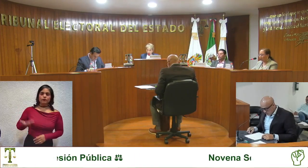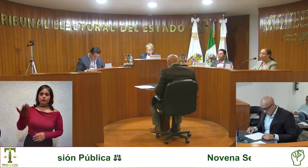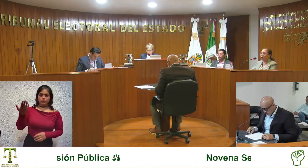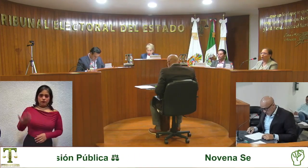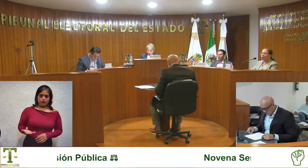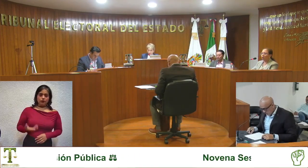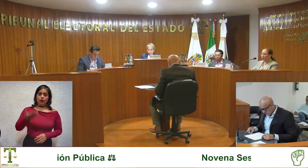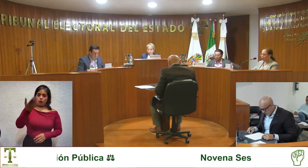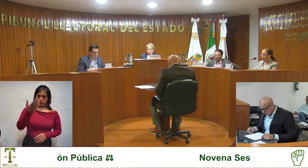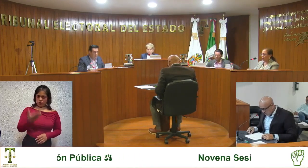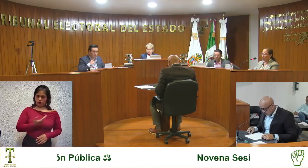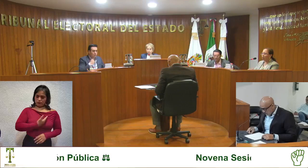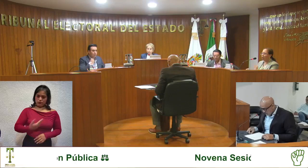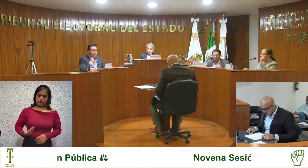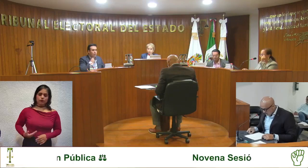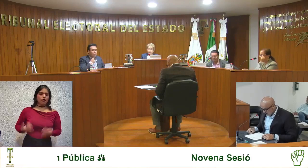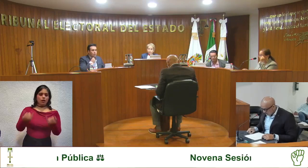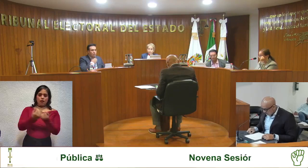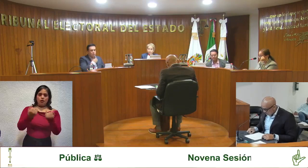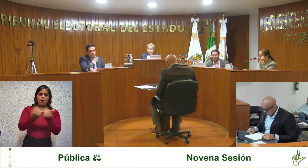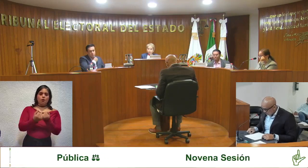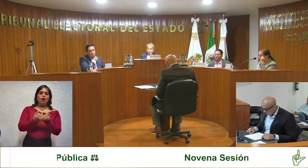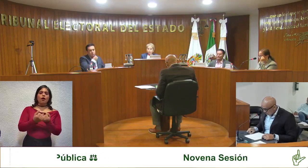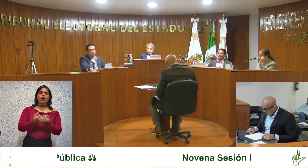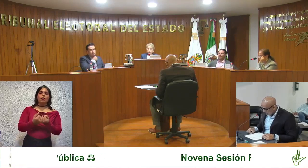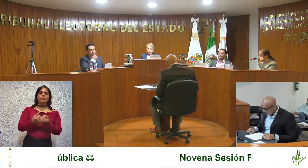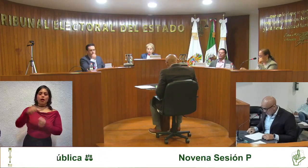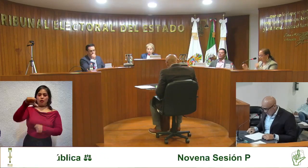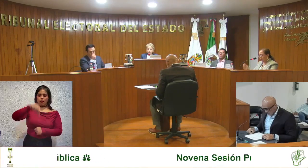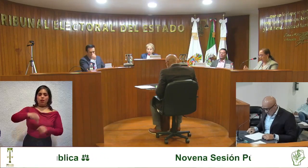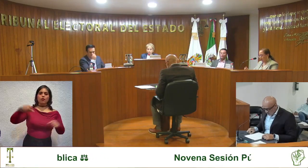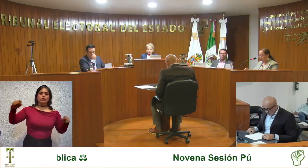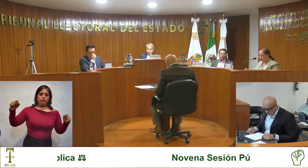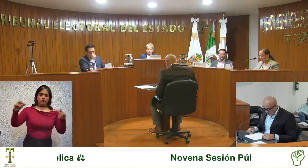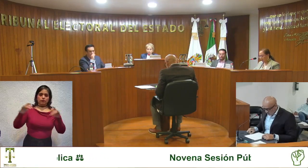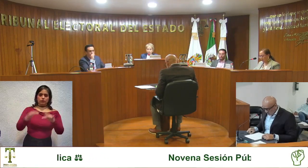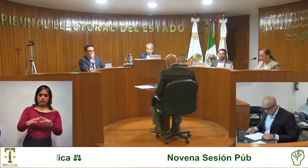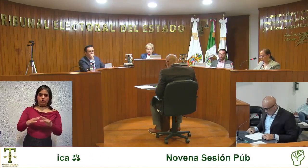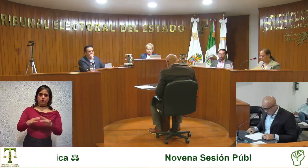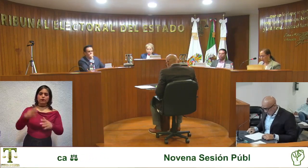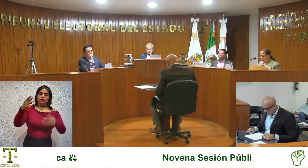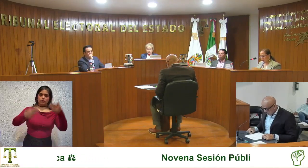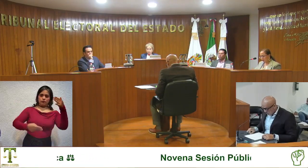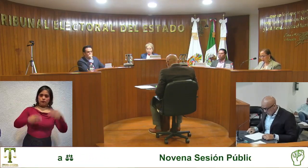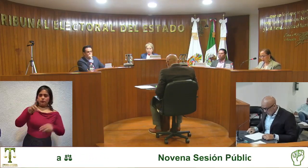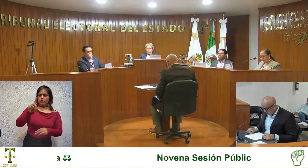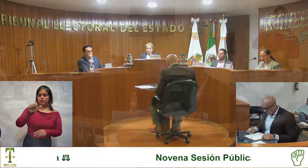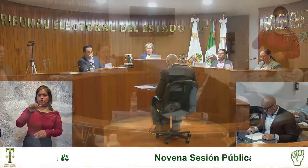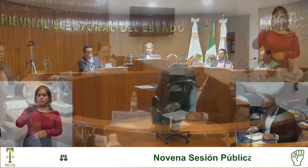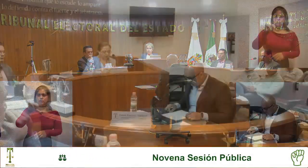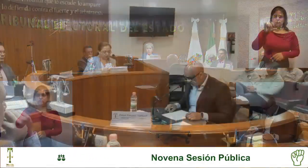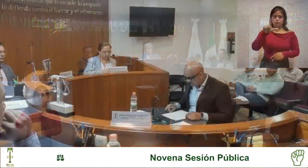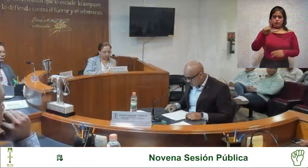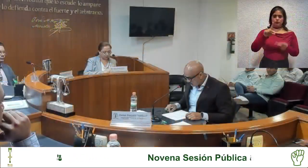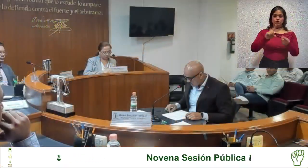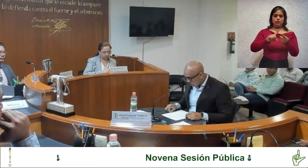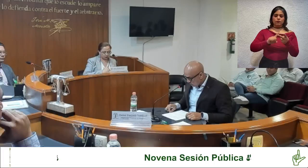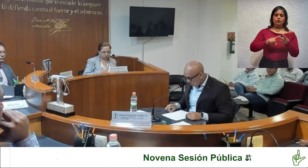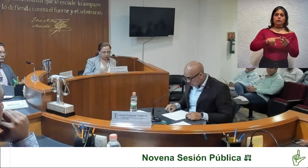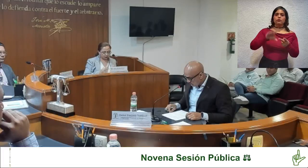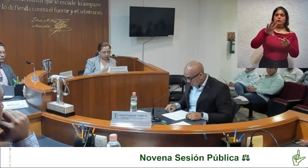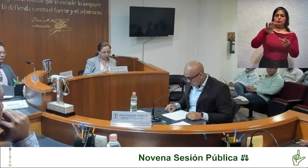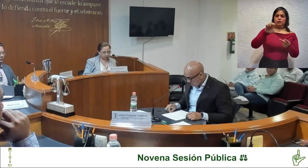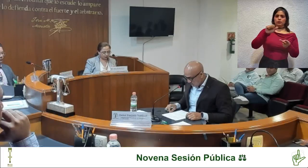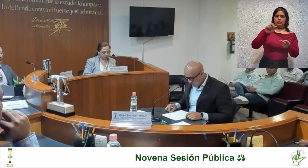que además de usted, se encuentran en esta sesión de resolución presencial los magistrados Daniel Preciado Temiquel, César